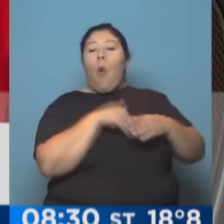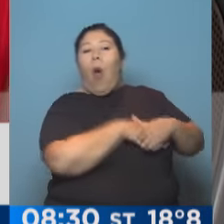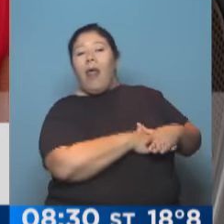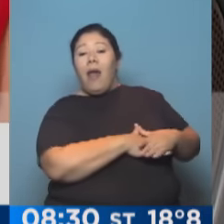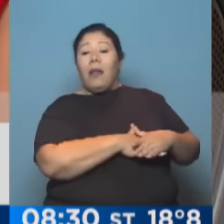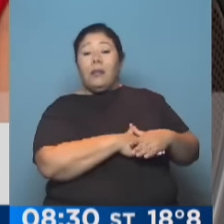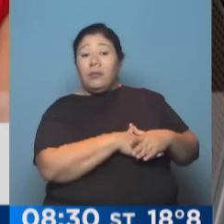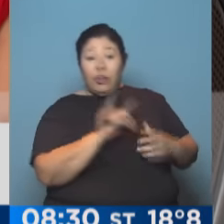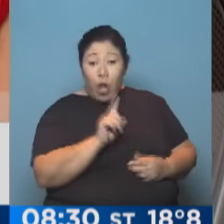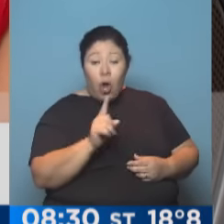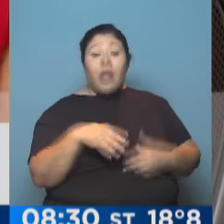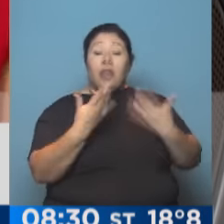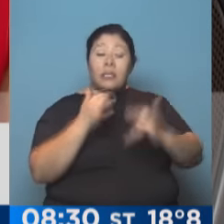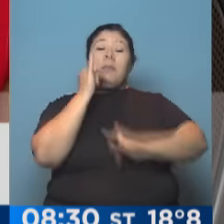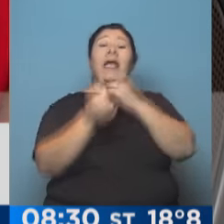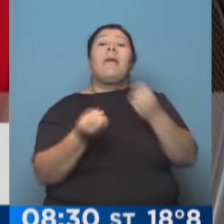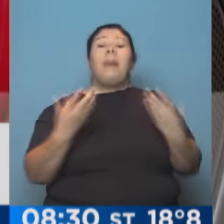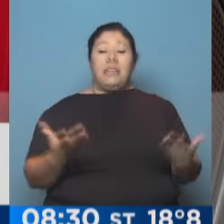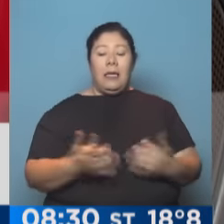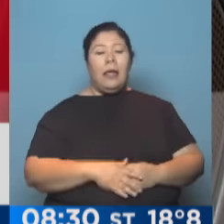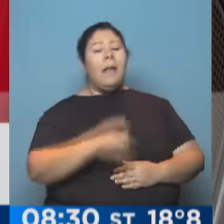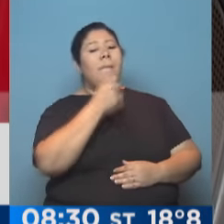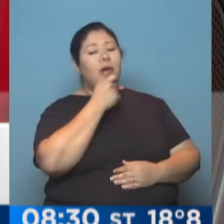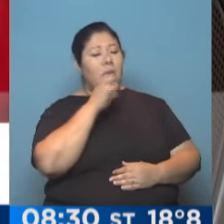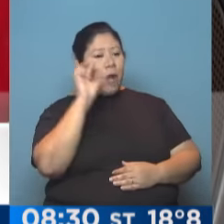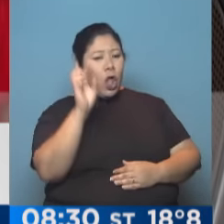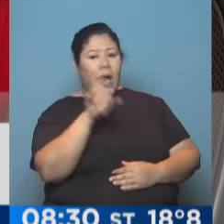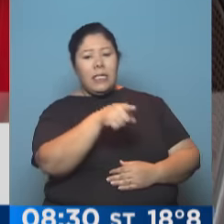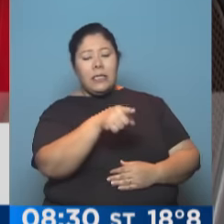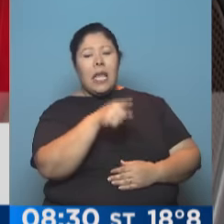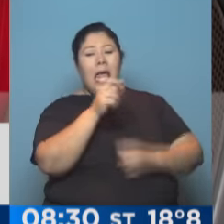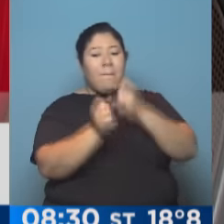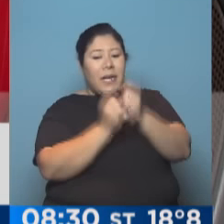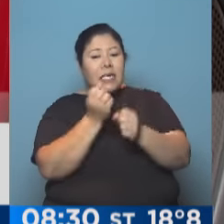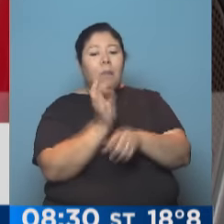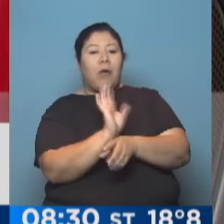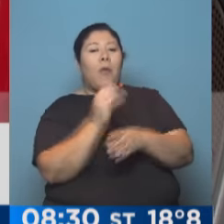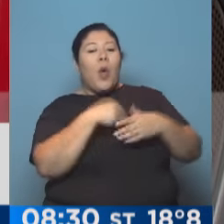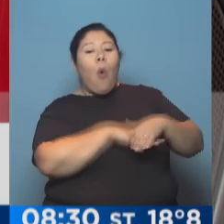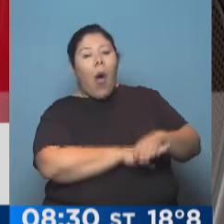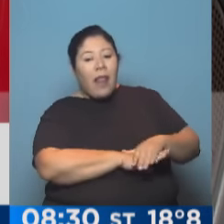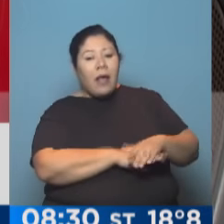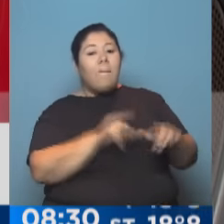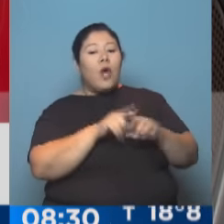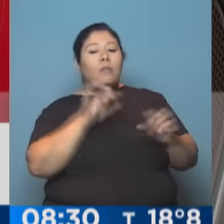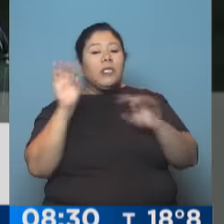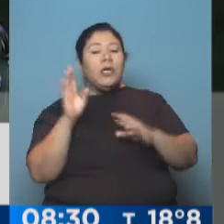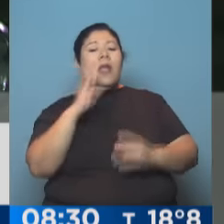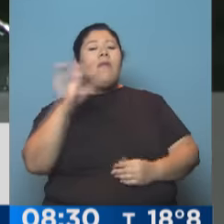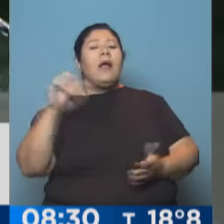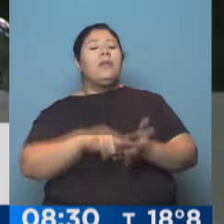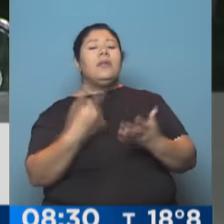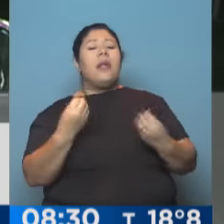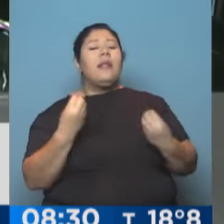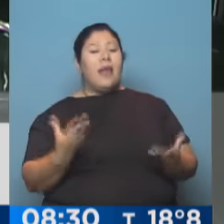Qué pasa si no se liquidan esos dólares que tienen estas empresas por exportaciones el Banco Central Cómo se ve Qué reacción